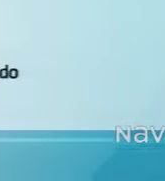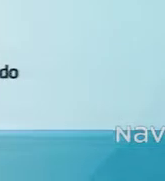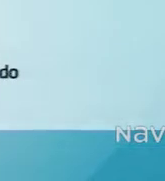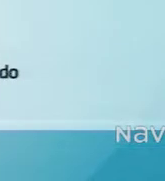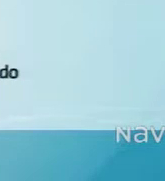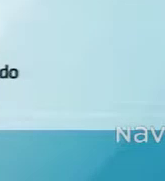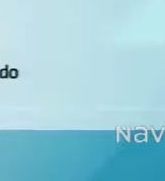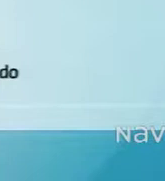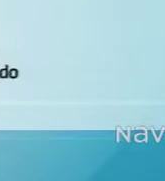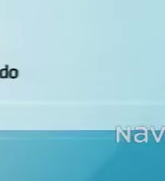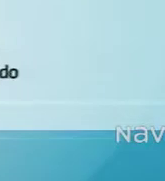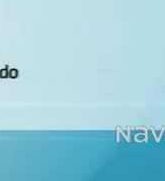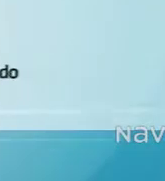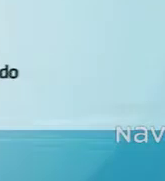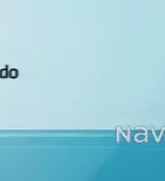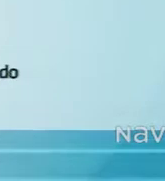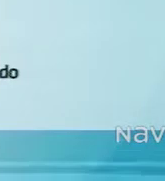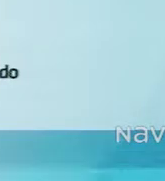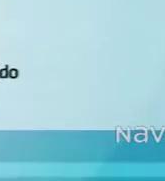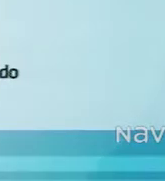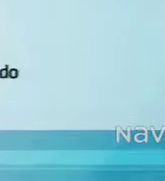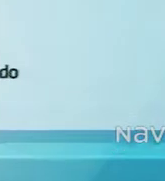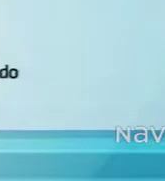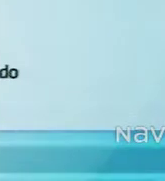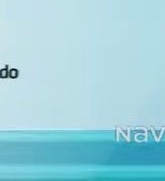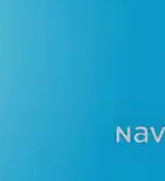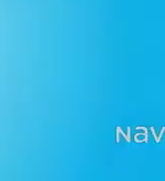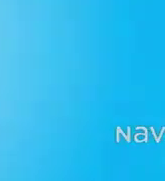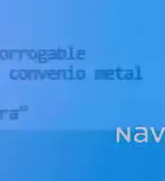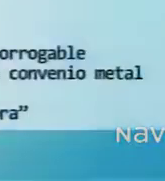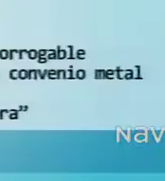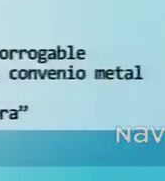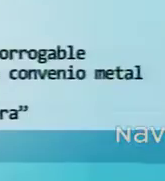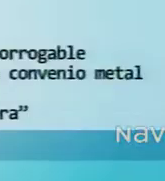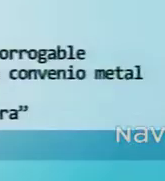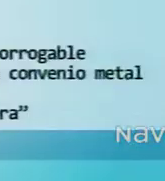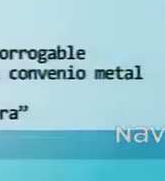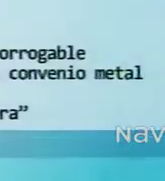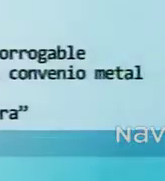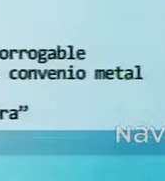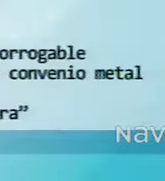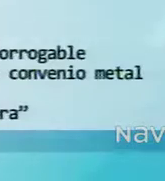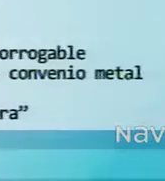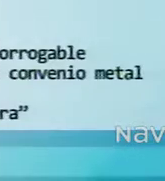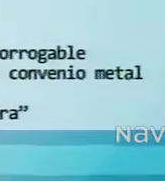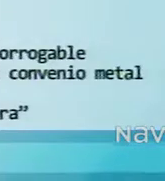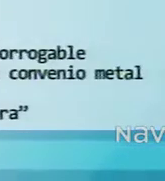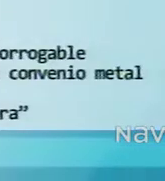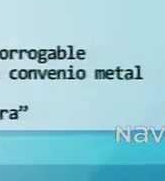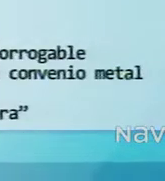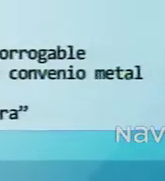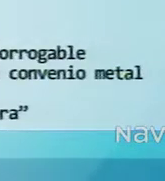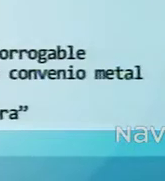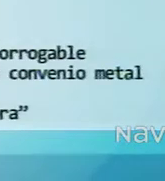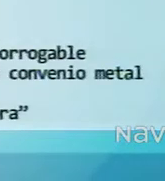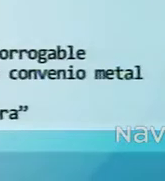electrónico ofertacomerciale arroba gmail punto com. Si tienes estudios de formación profesional de grado superior en